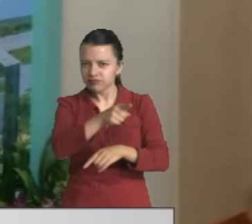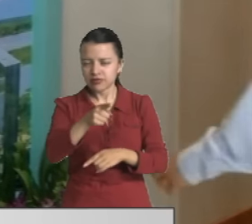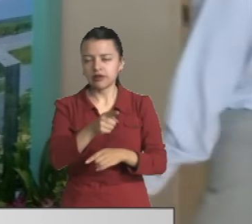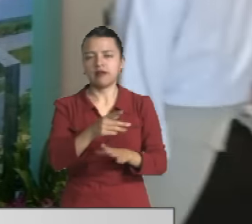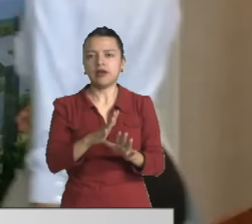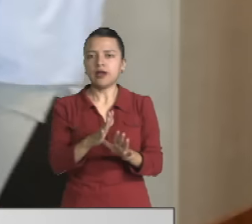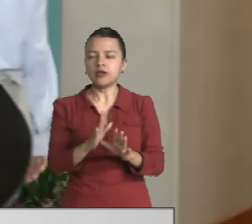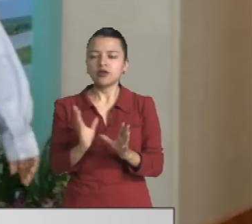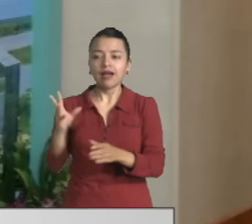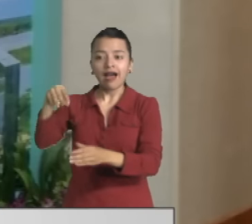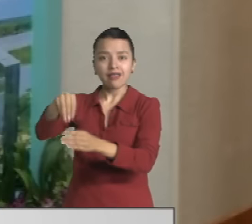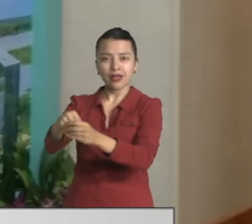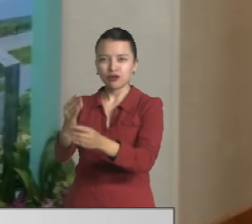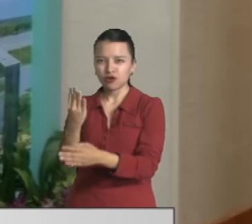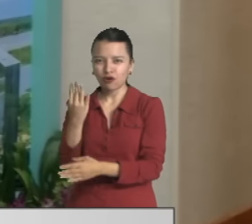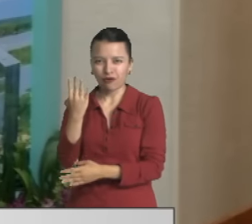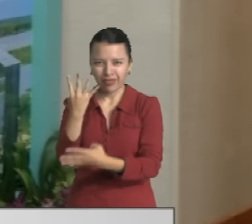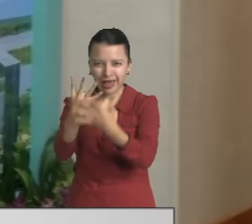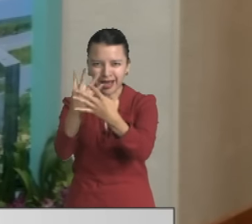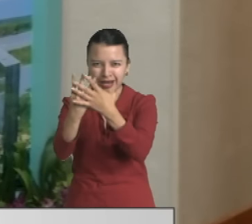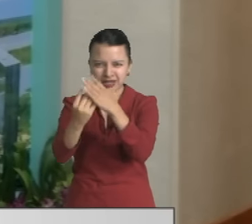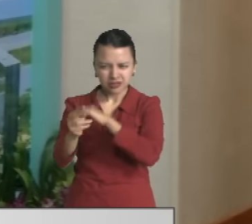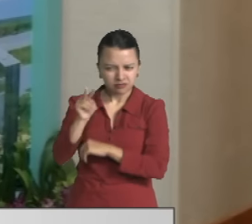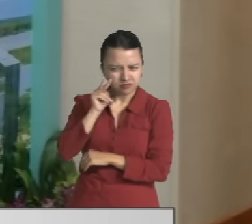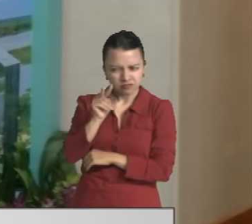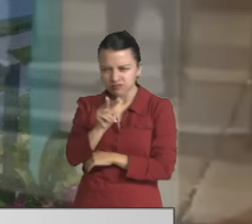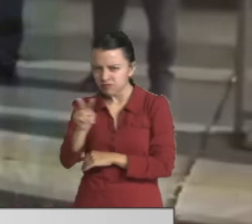Atlántico. Se incautaron 15 celulares.